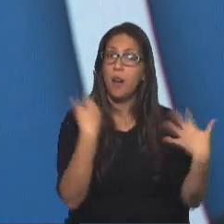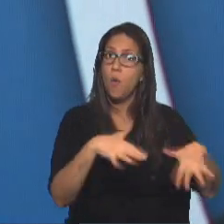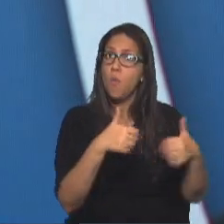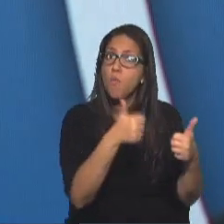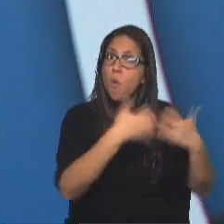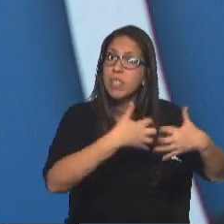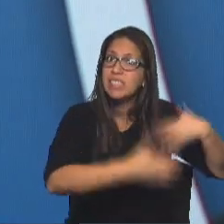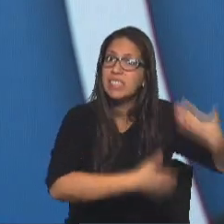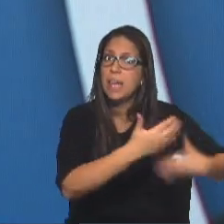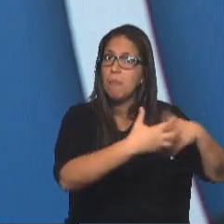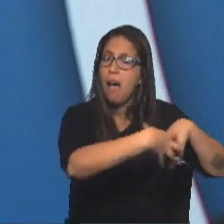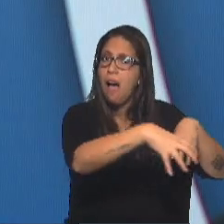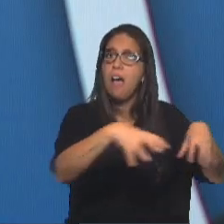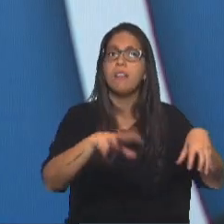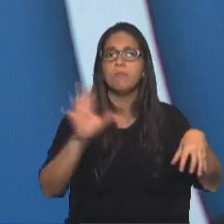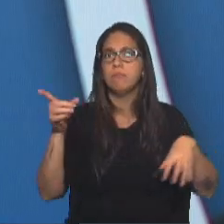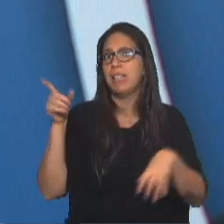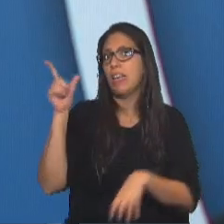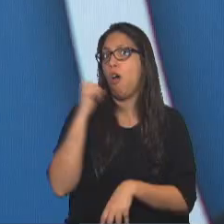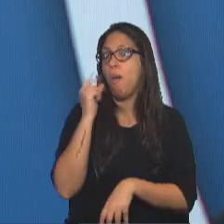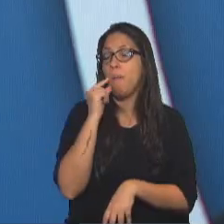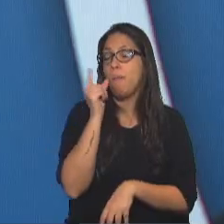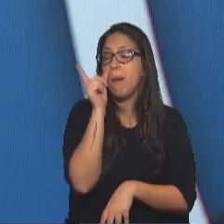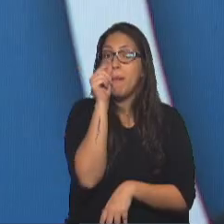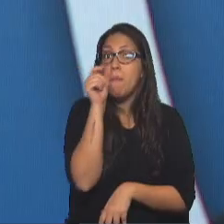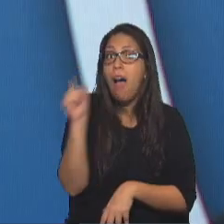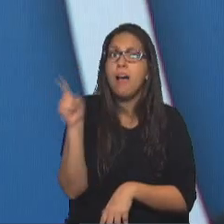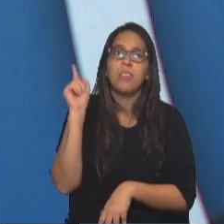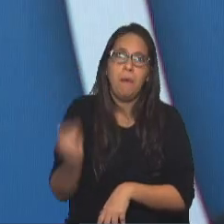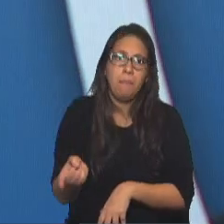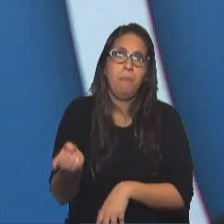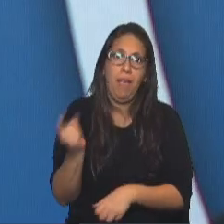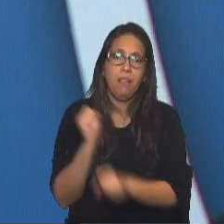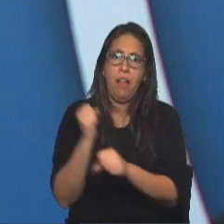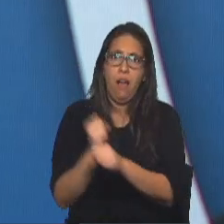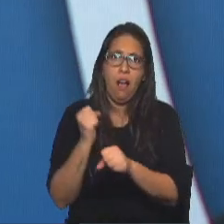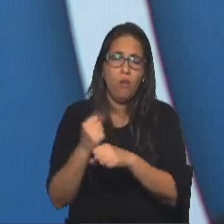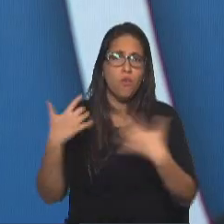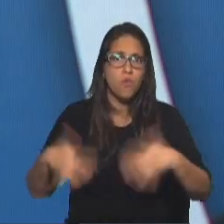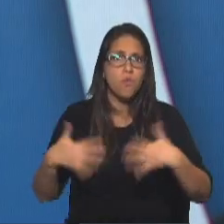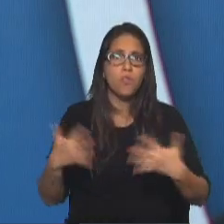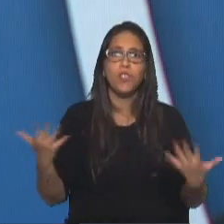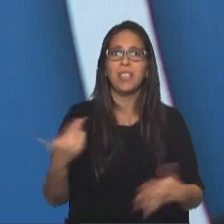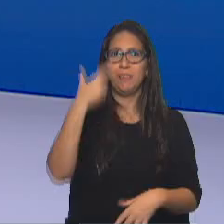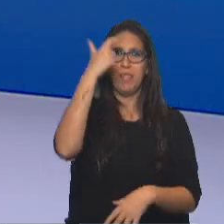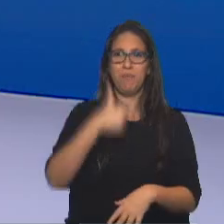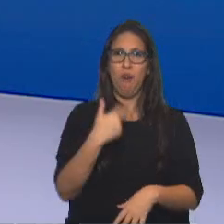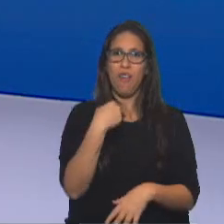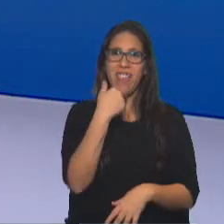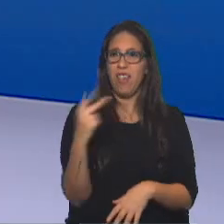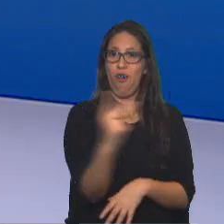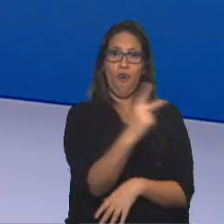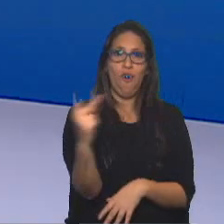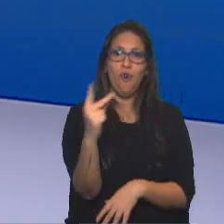un obrero, un trabajador, así que esto es clave, sobre todo en el discurso o en la narrativa que tiene Starmer de decir o contar de